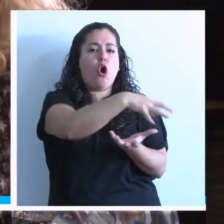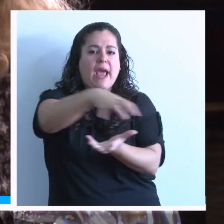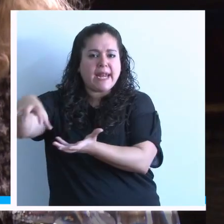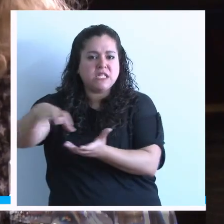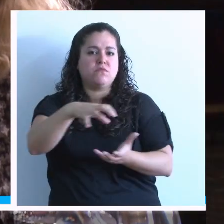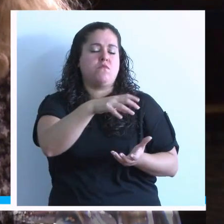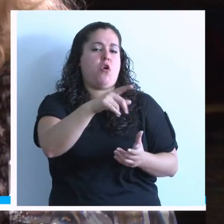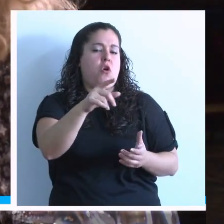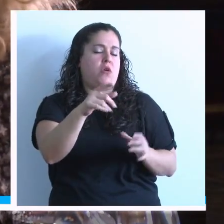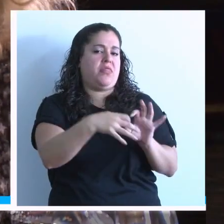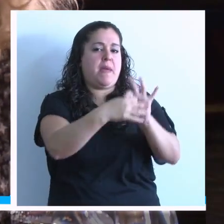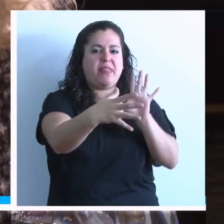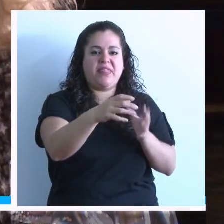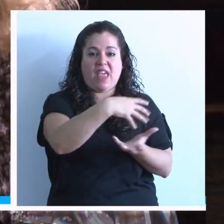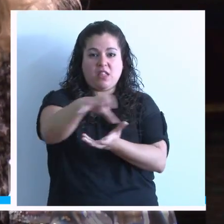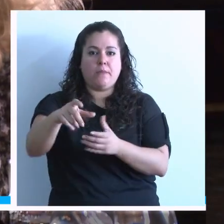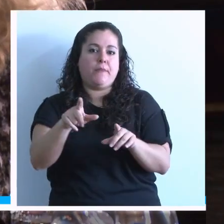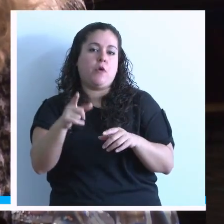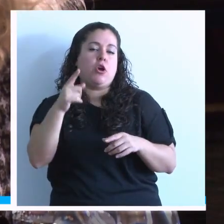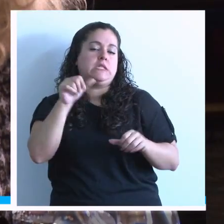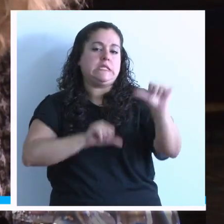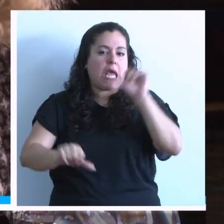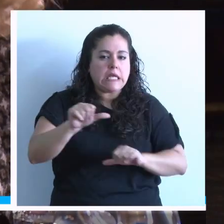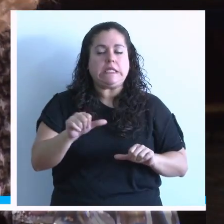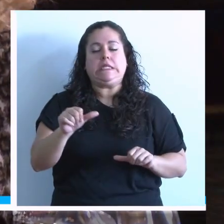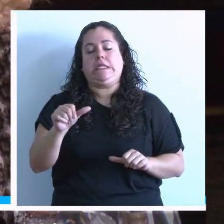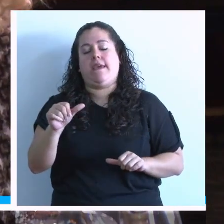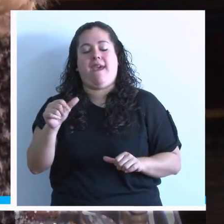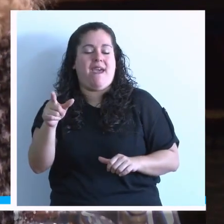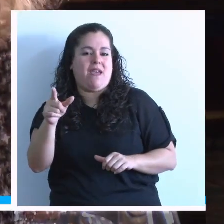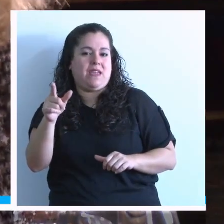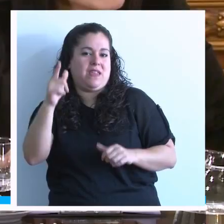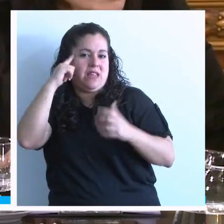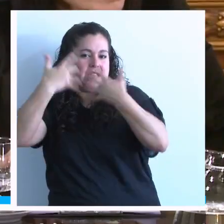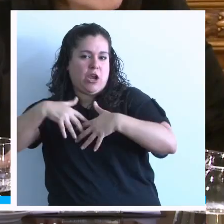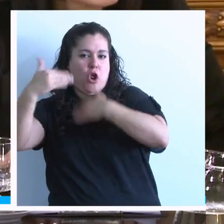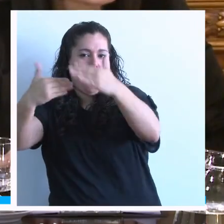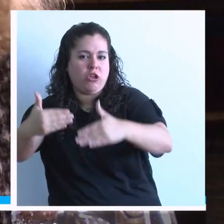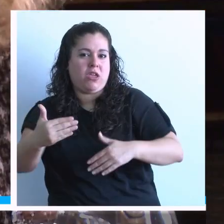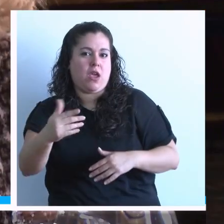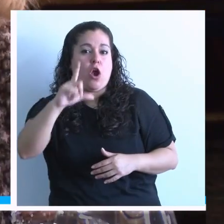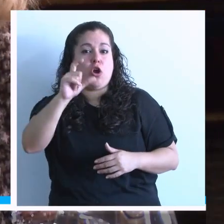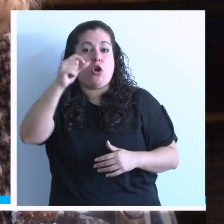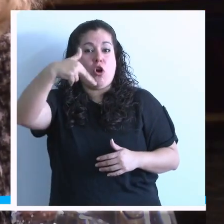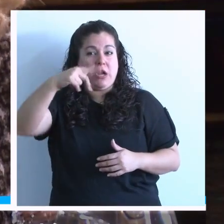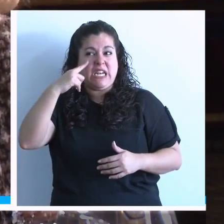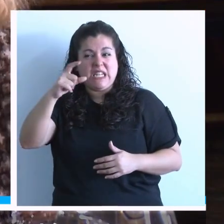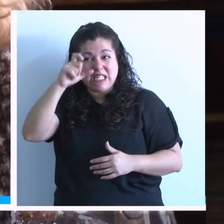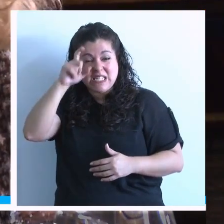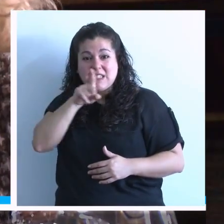organismos dependientes del Sistema Nacional de Ciencia y Técnica. Esto quiere decir INTI, INTA, etcétera. Todo lo que es el CONICET. Todos